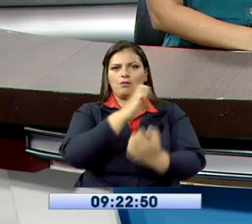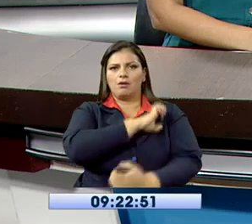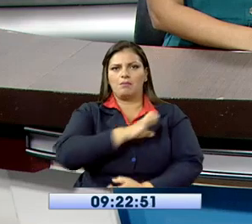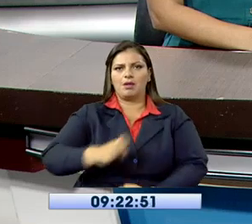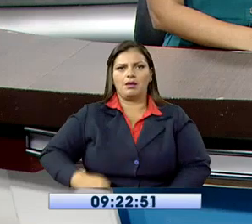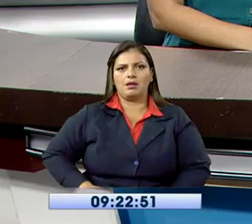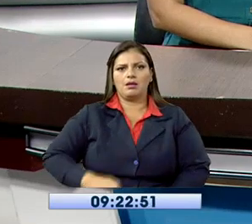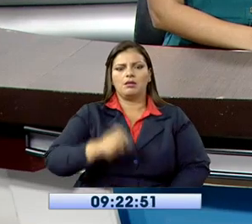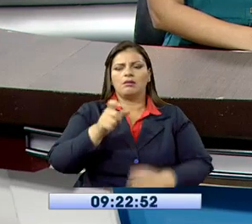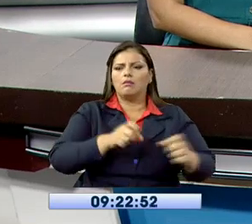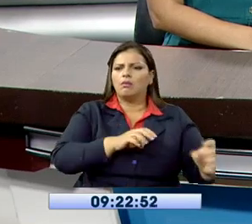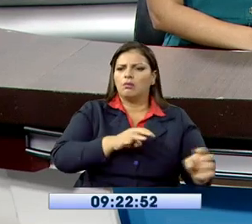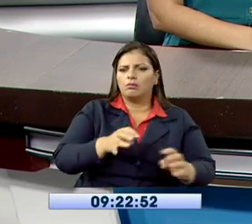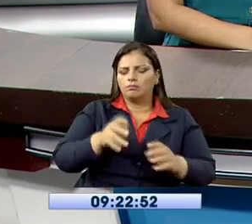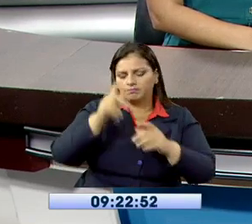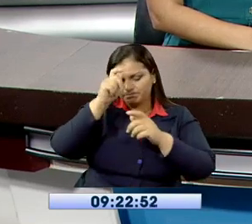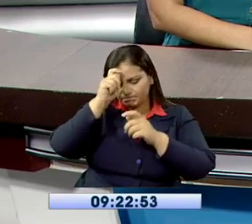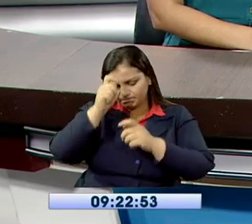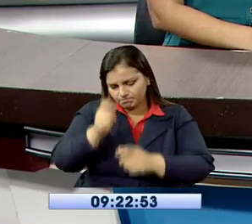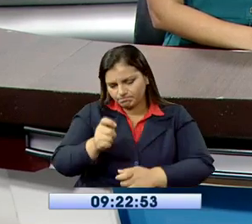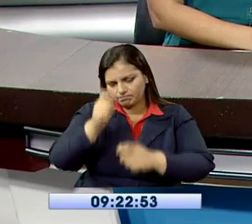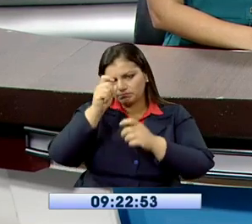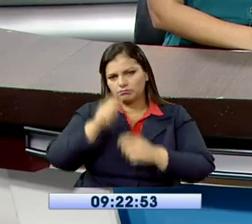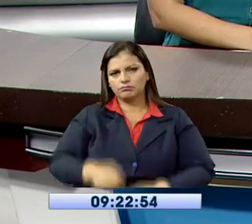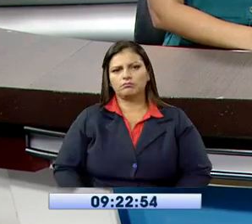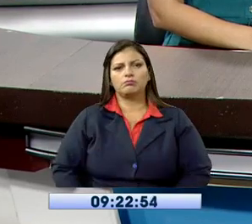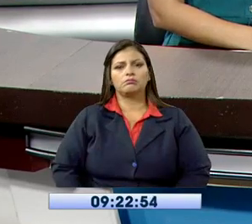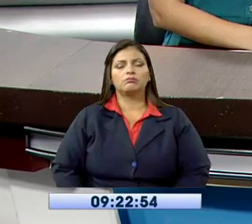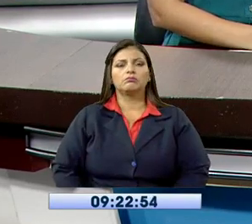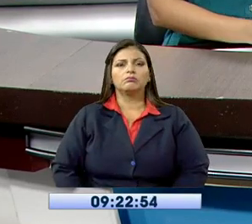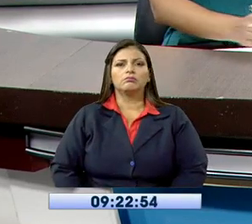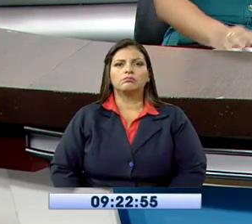de centenares de hinchas azules.